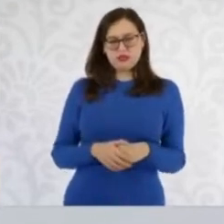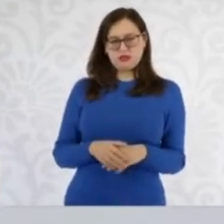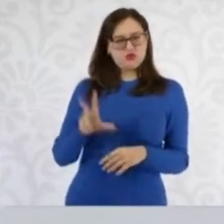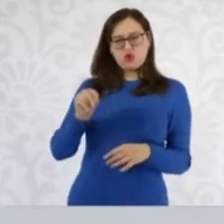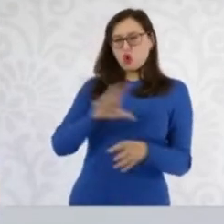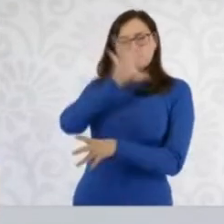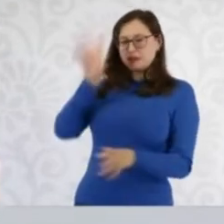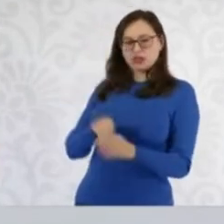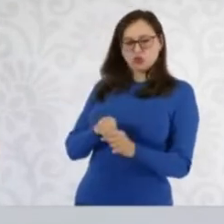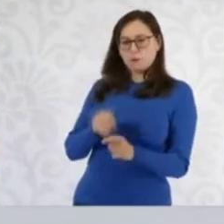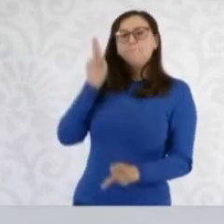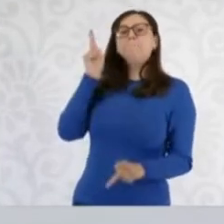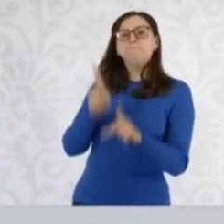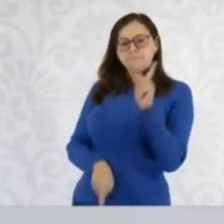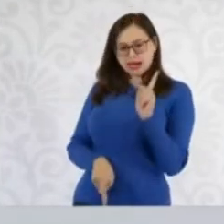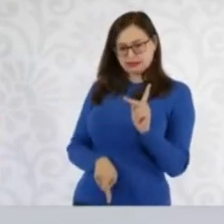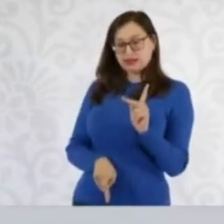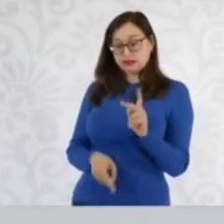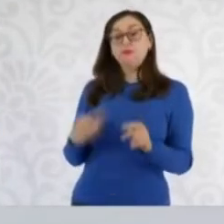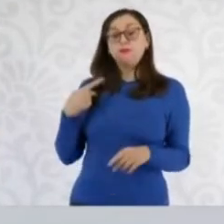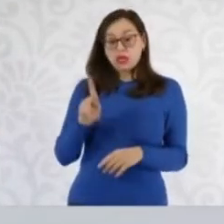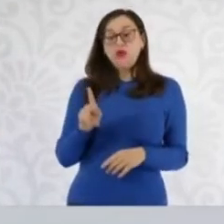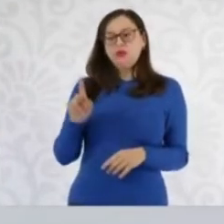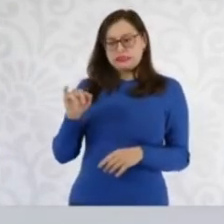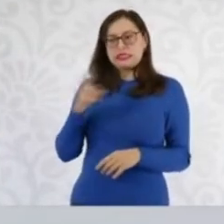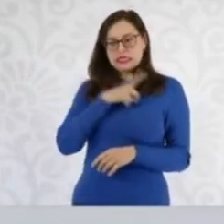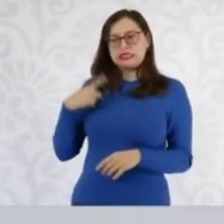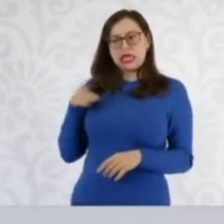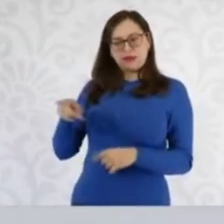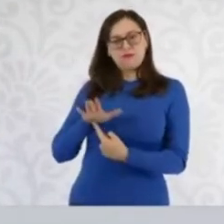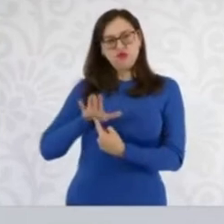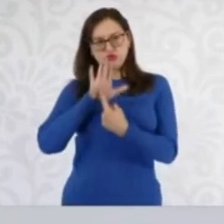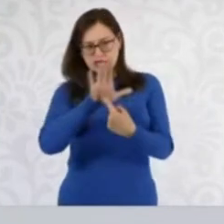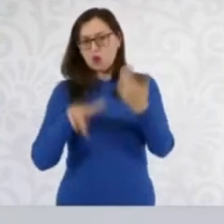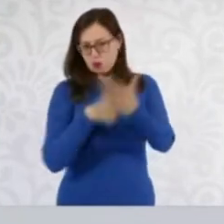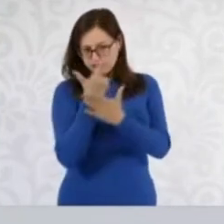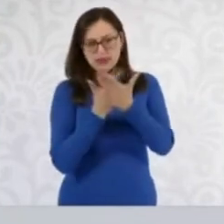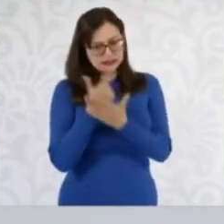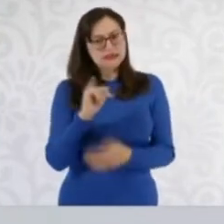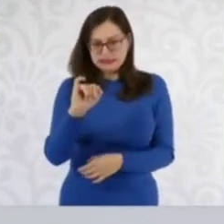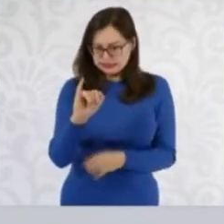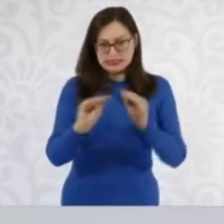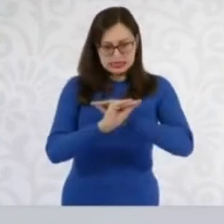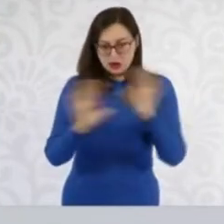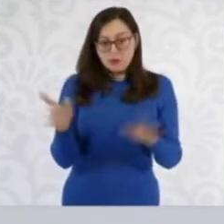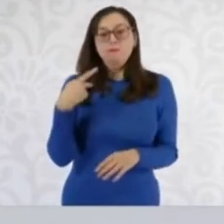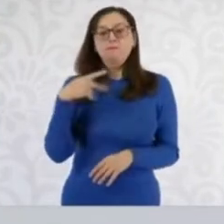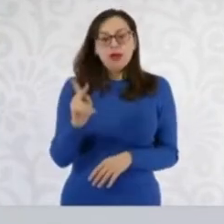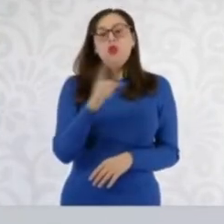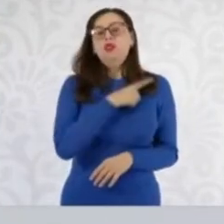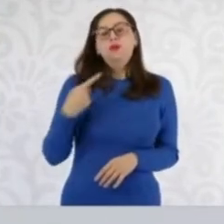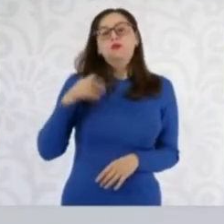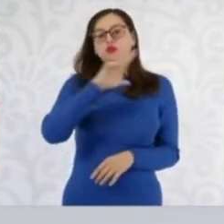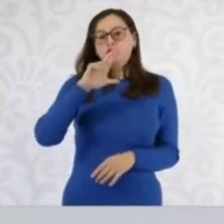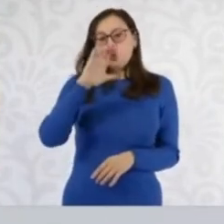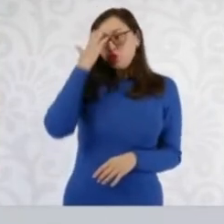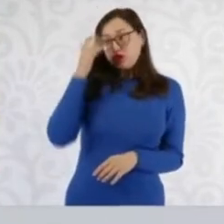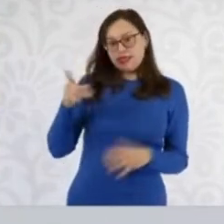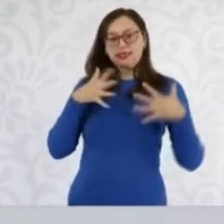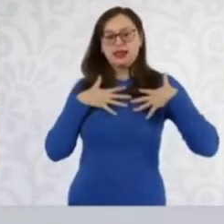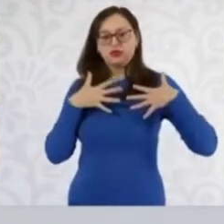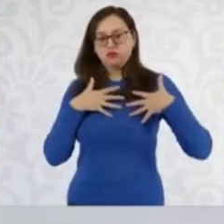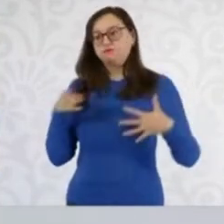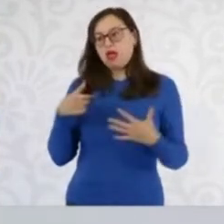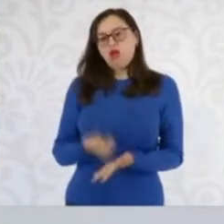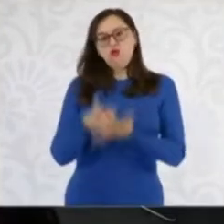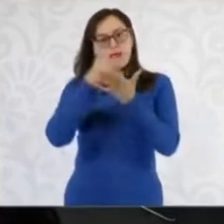que planteas, pero sí es importante reconocer la parte altruista de esta fundación y el apoyo que se da a las familias para que tengan acceso a